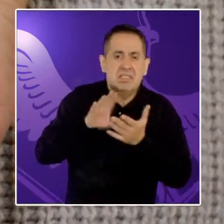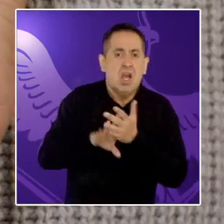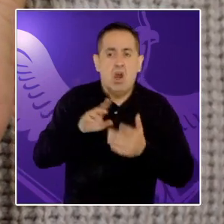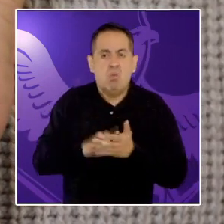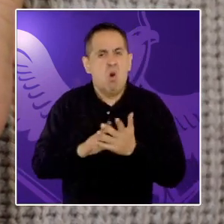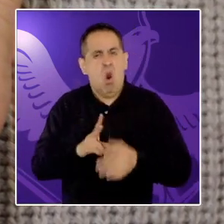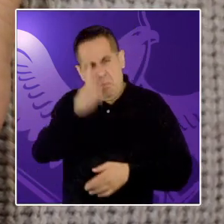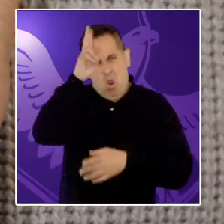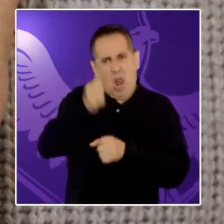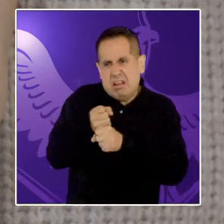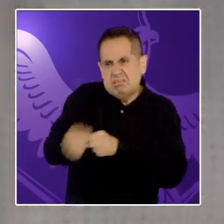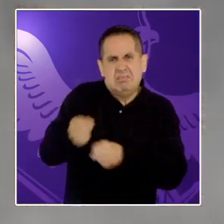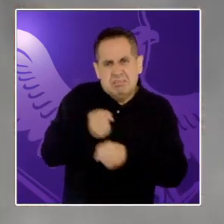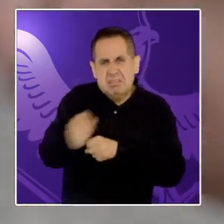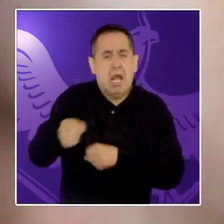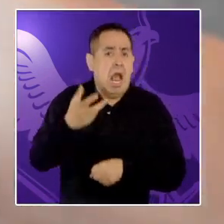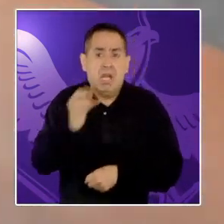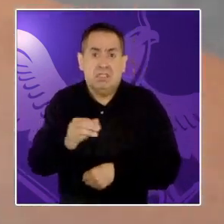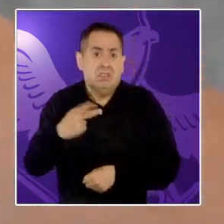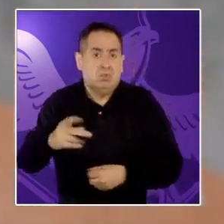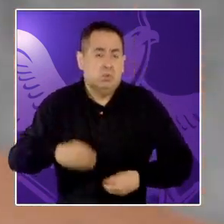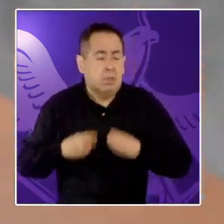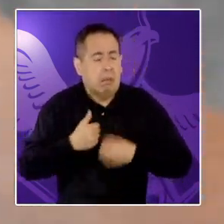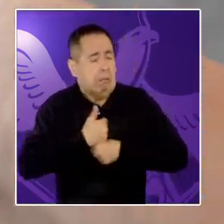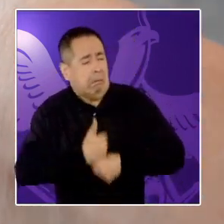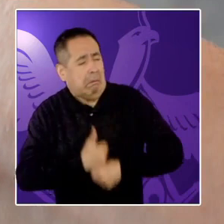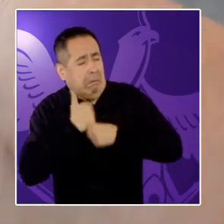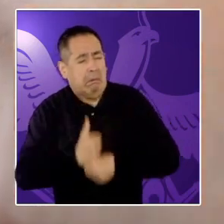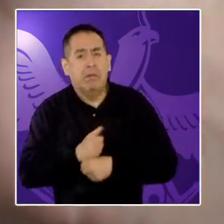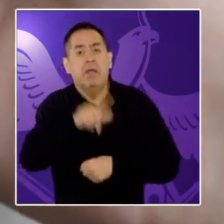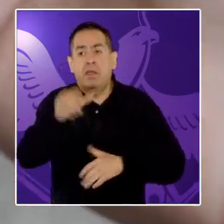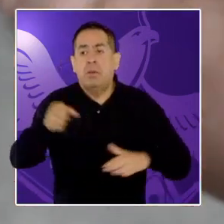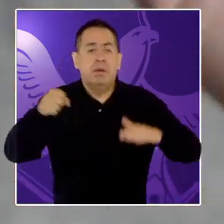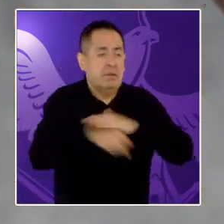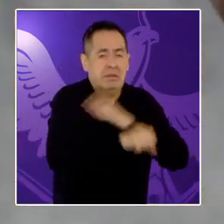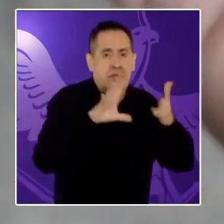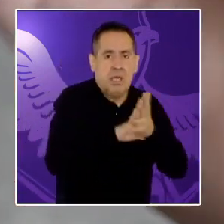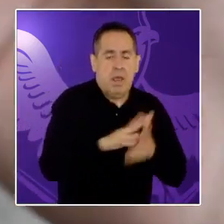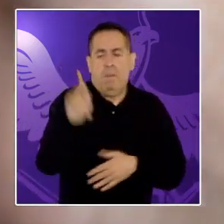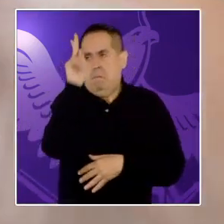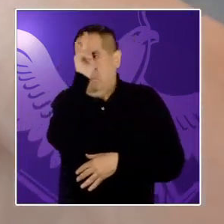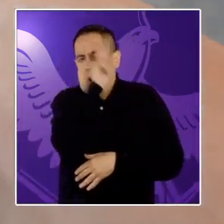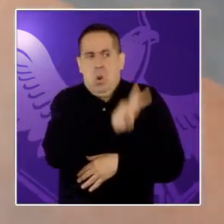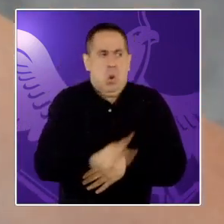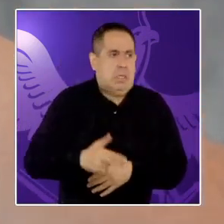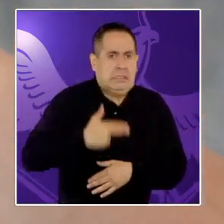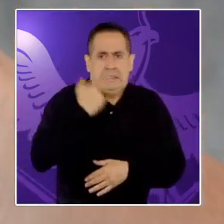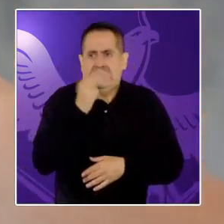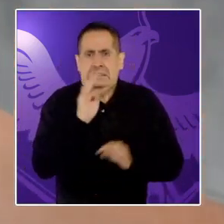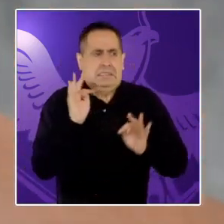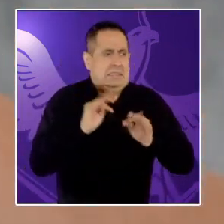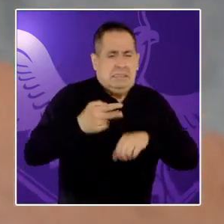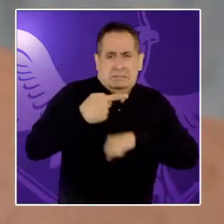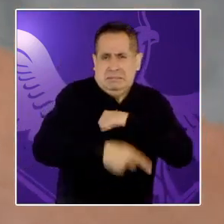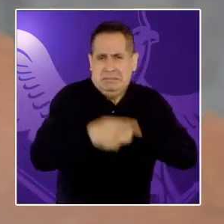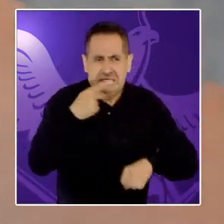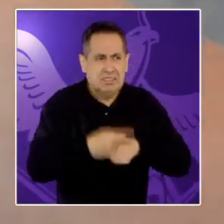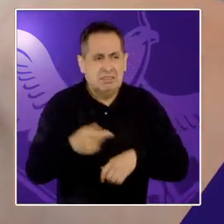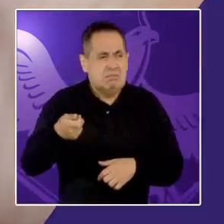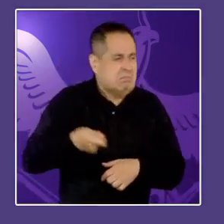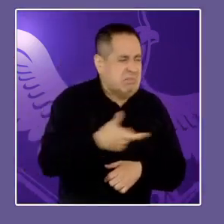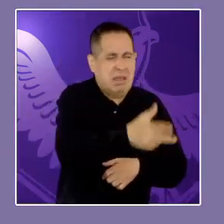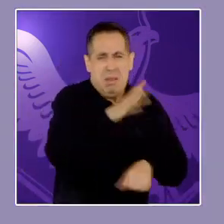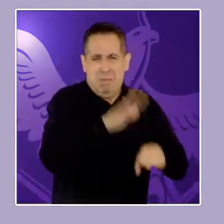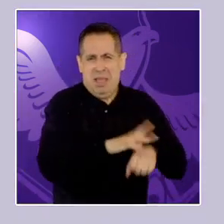estadísticas que marcan la violencia tangencial siempre en sus vidas. En prisión, las mujeres viven al filo de la crisis y con regularidad